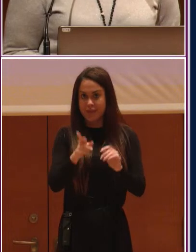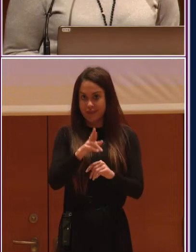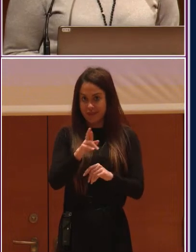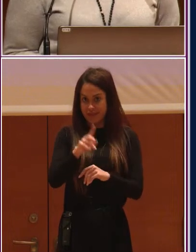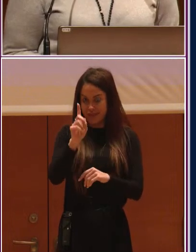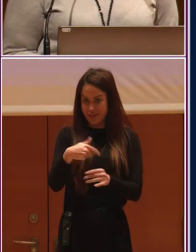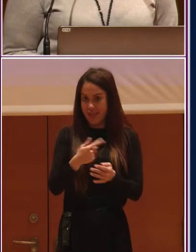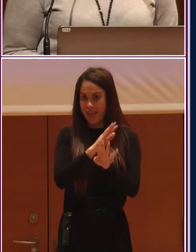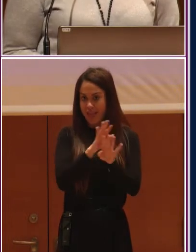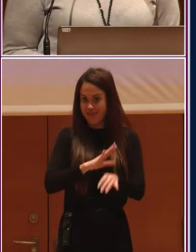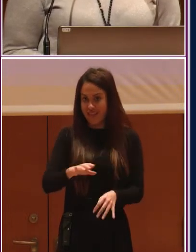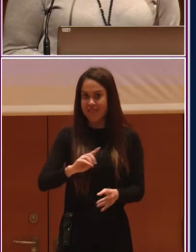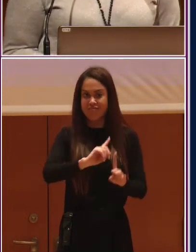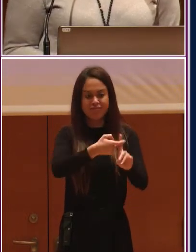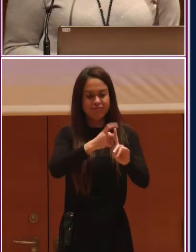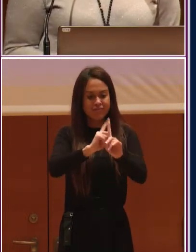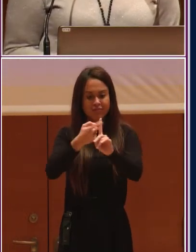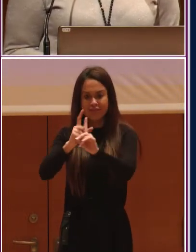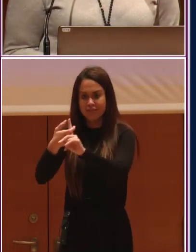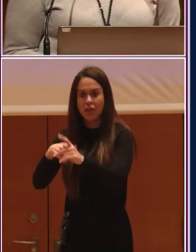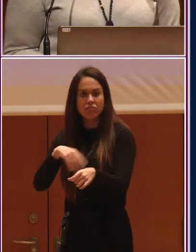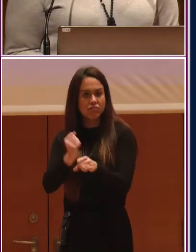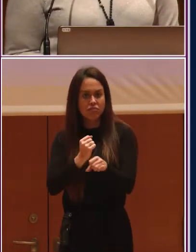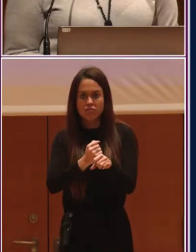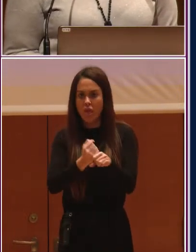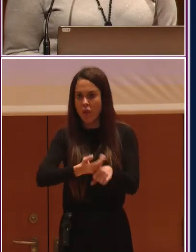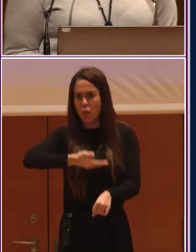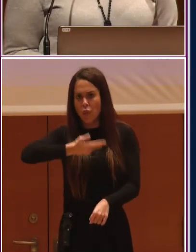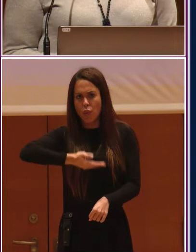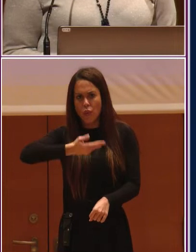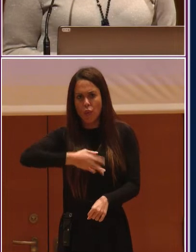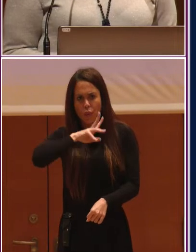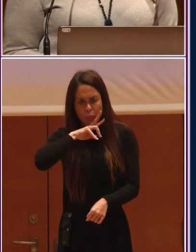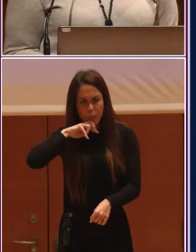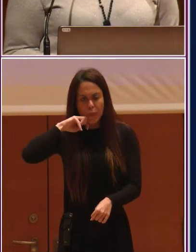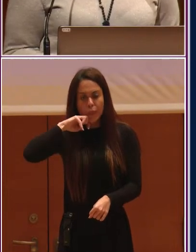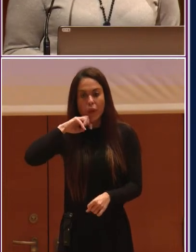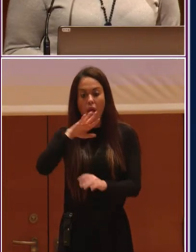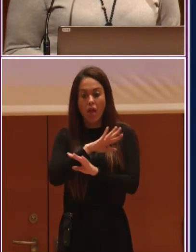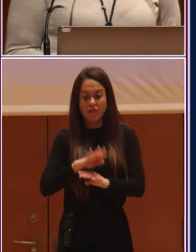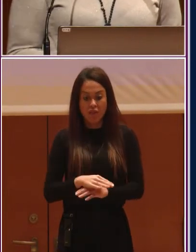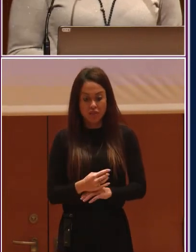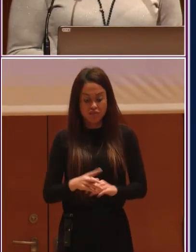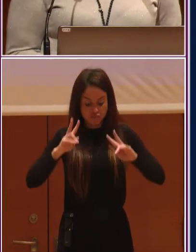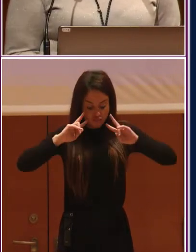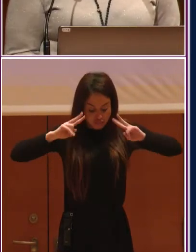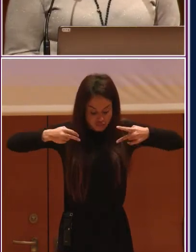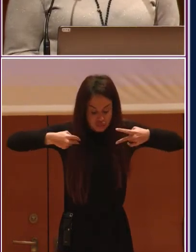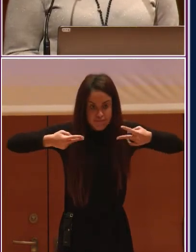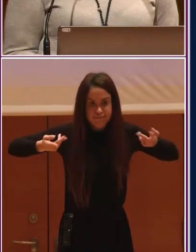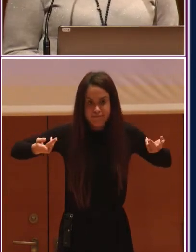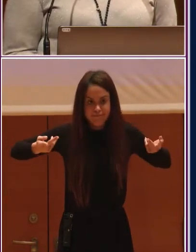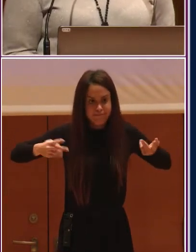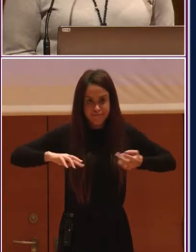identificación las personas que han hablado antes que yo lo han dicho una y otra vez porque al fin y al cabo